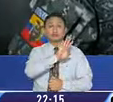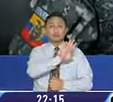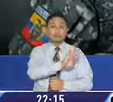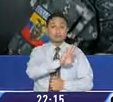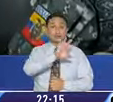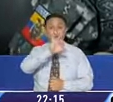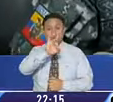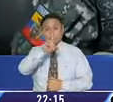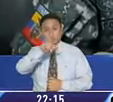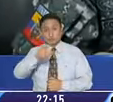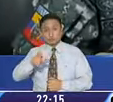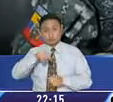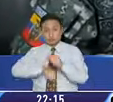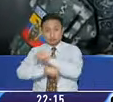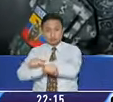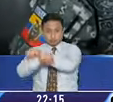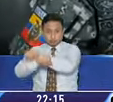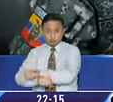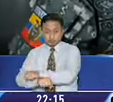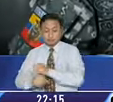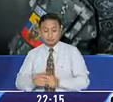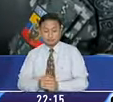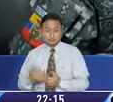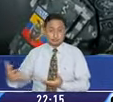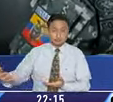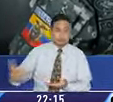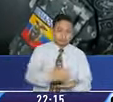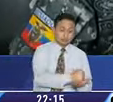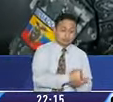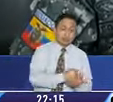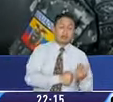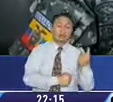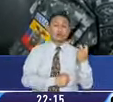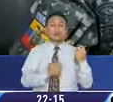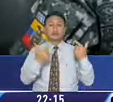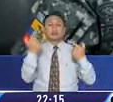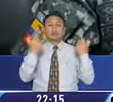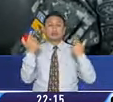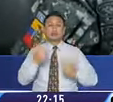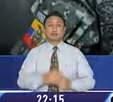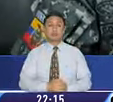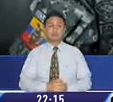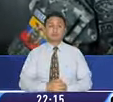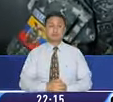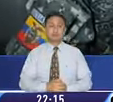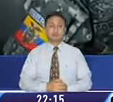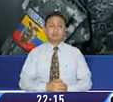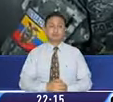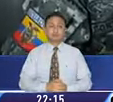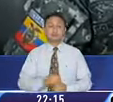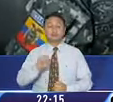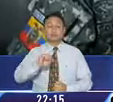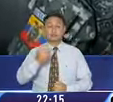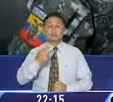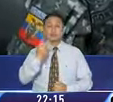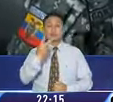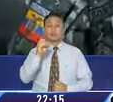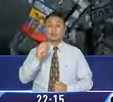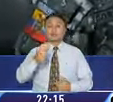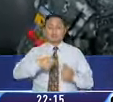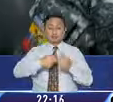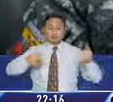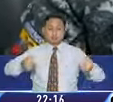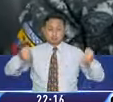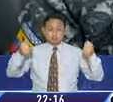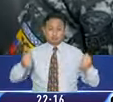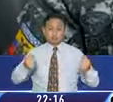48 detenidos. Se han decomisado 12 armas de fuego. Se han retirado también 20 armas blancas y